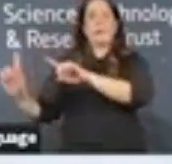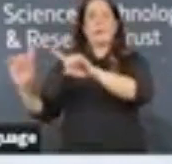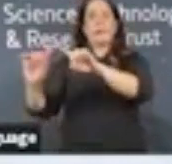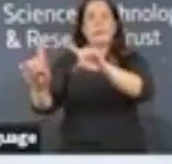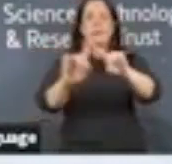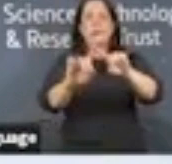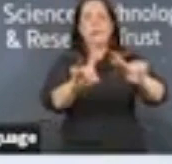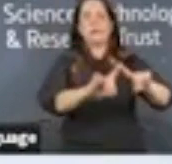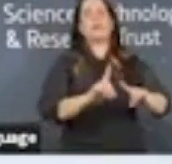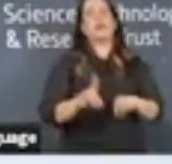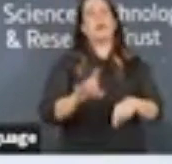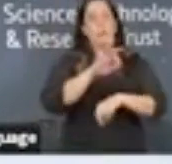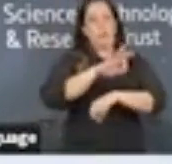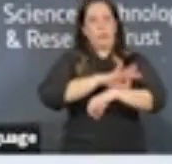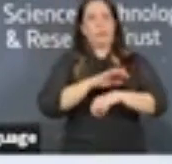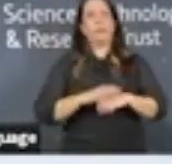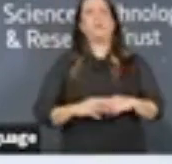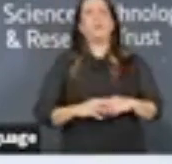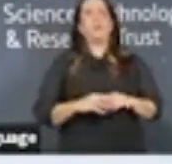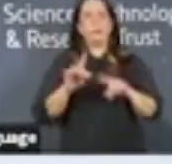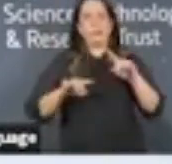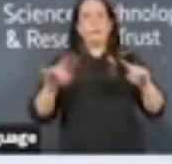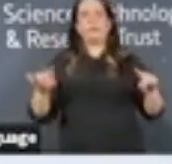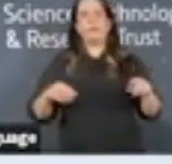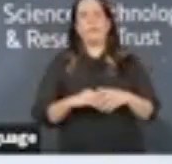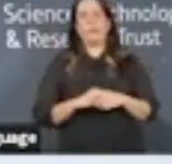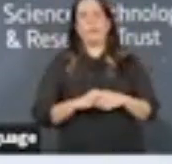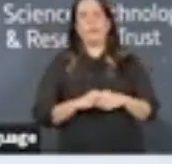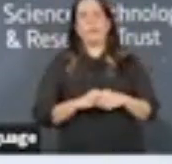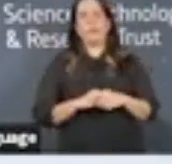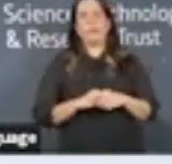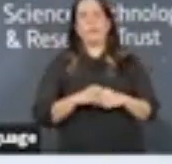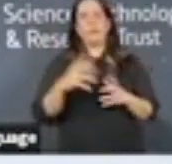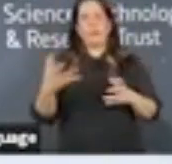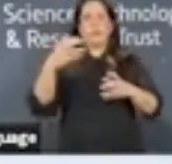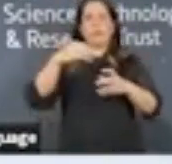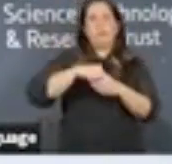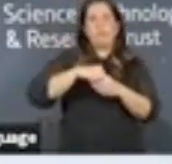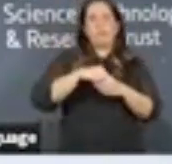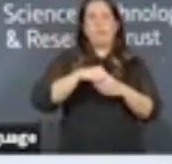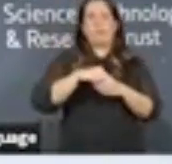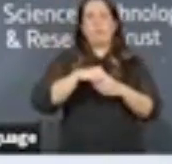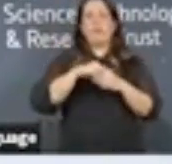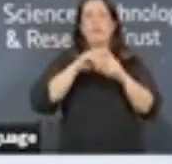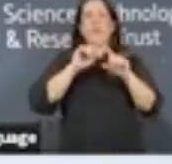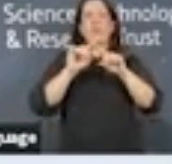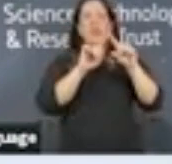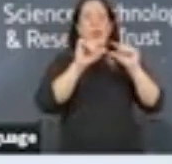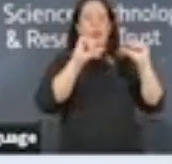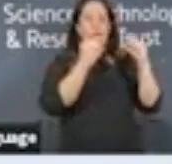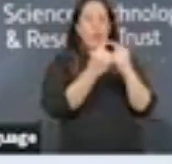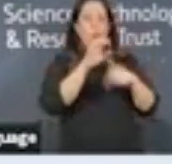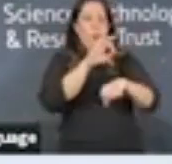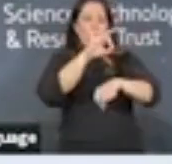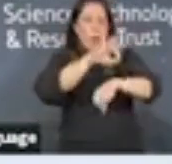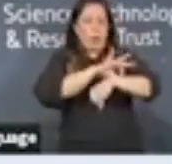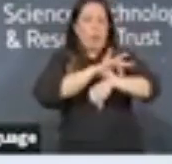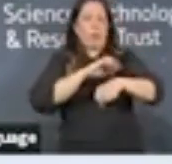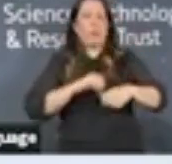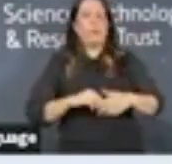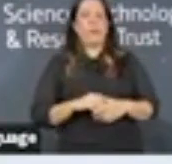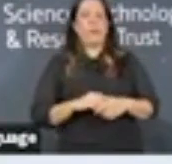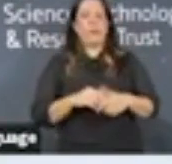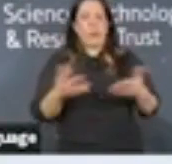de formas y pertenecen a distintos grupos de mosquitos. Y en